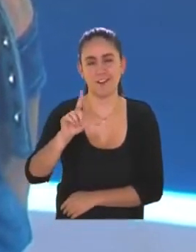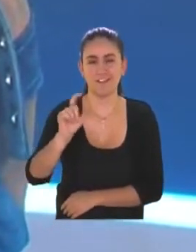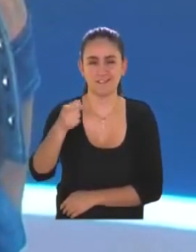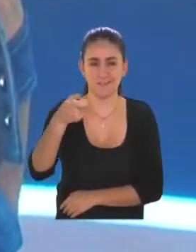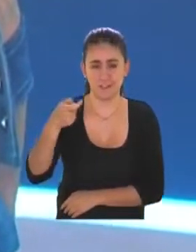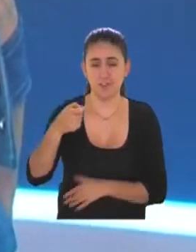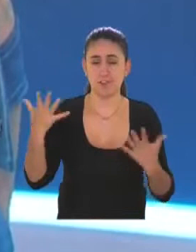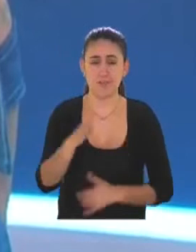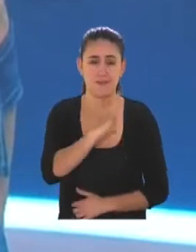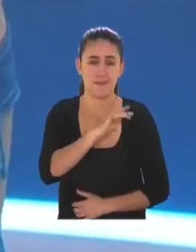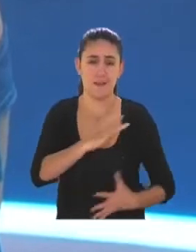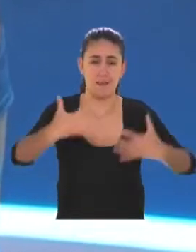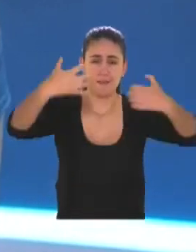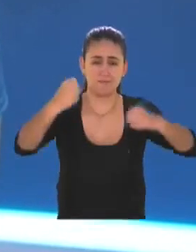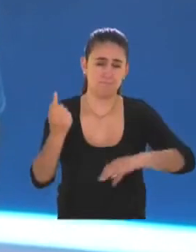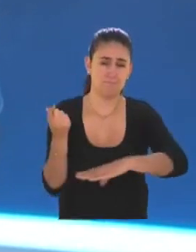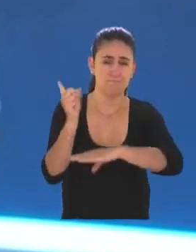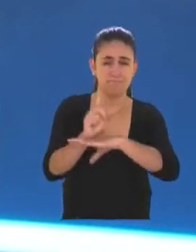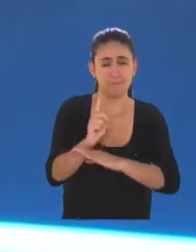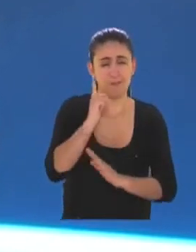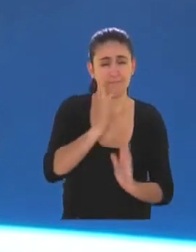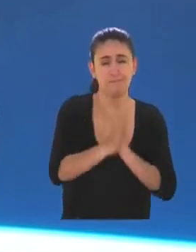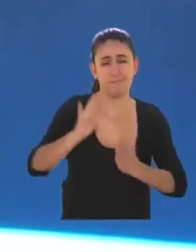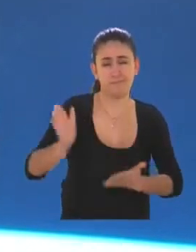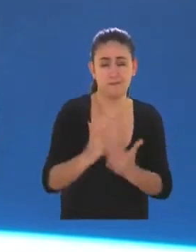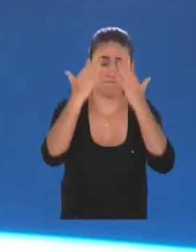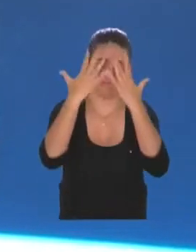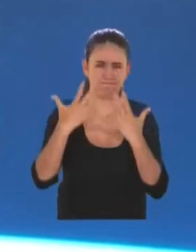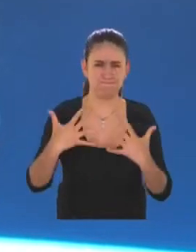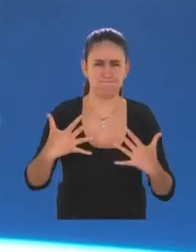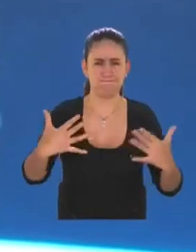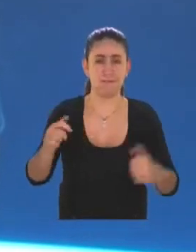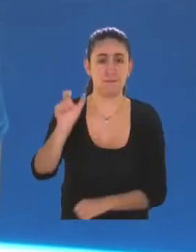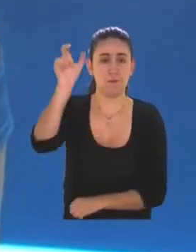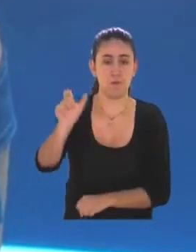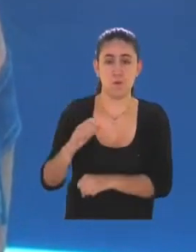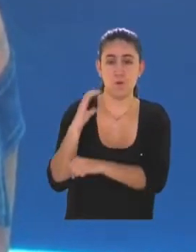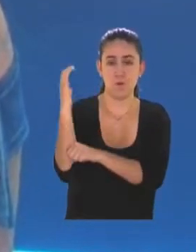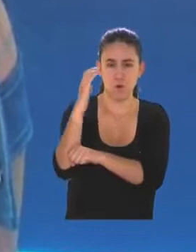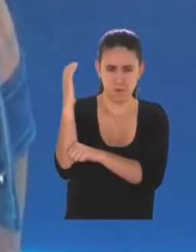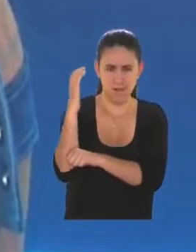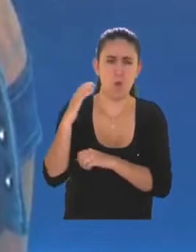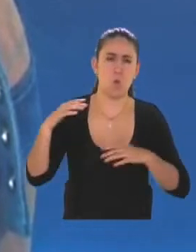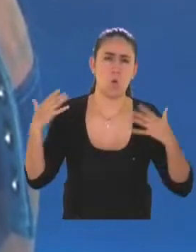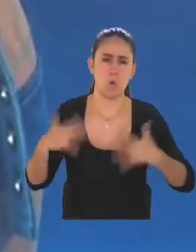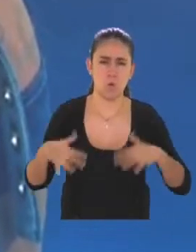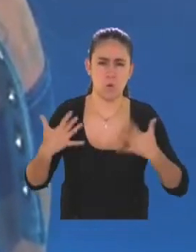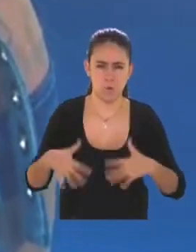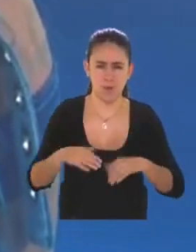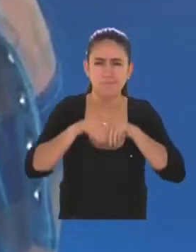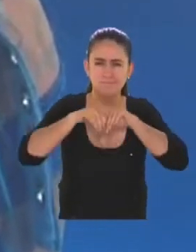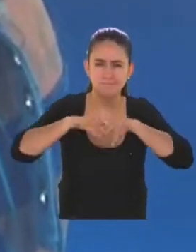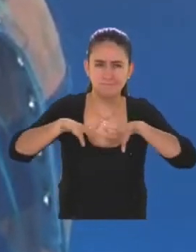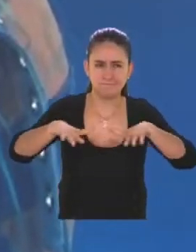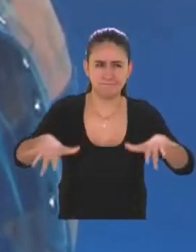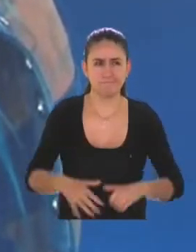Guerrero de Cali, donde llevó su Bichota Tour. Ante 38 mil personas, la colombiana cantó 200 copas, Mami y su reciente